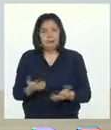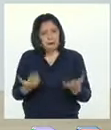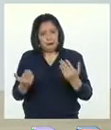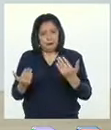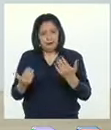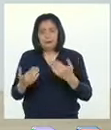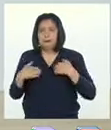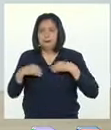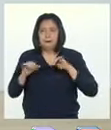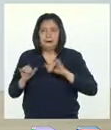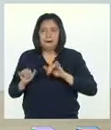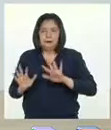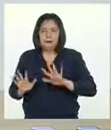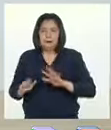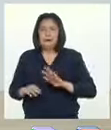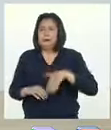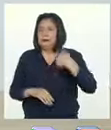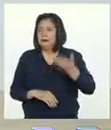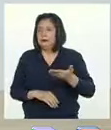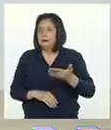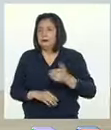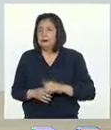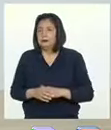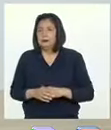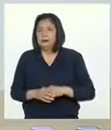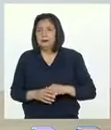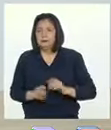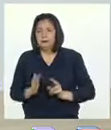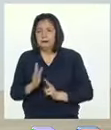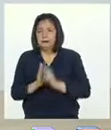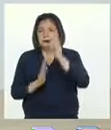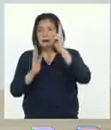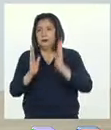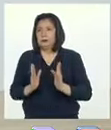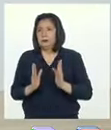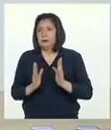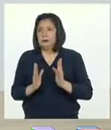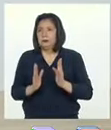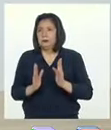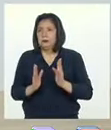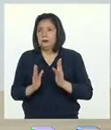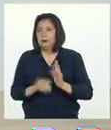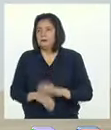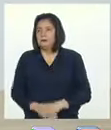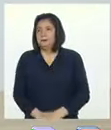¡Vamos, vamos! ¡Me quedo! ¡Siguiente! ¡Astronauta!